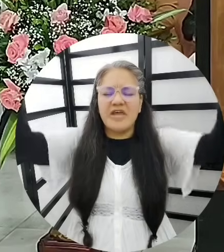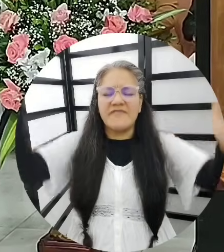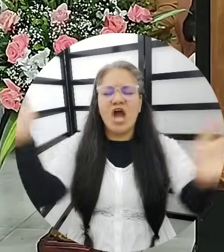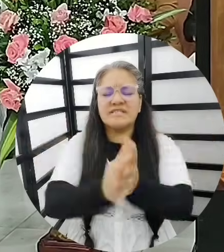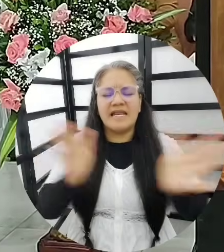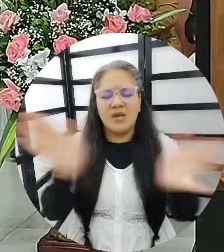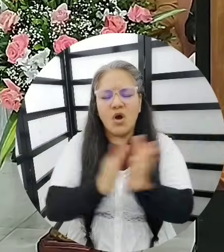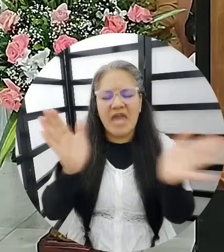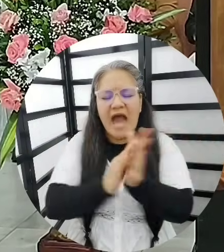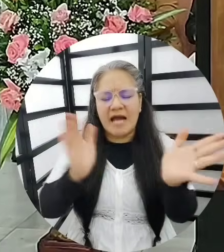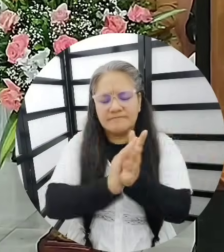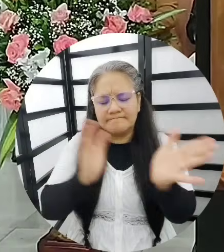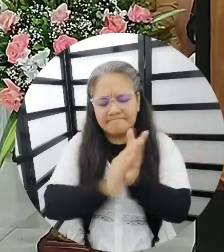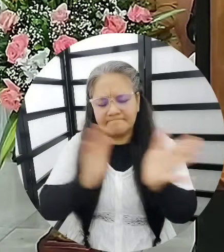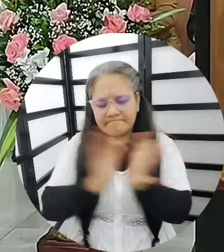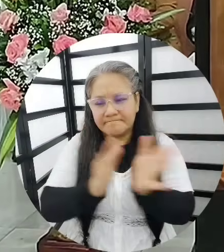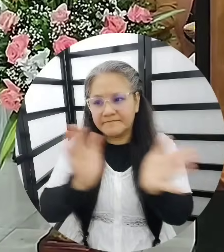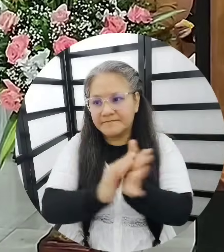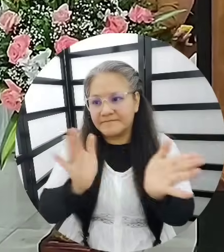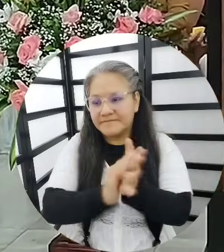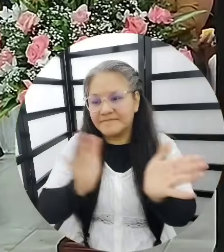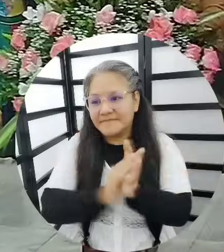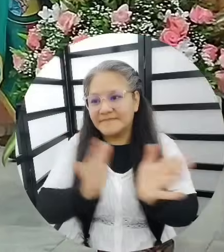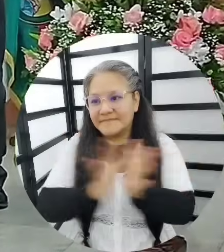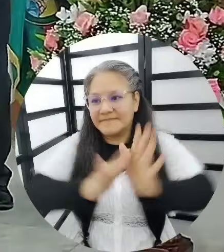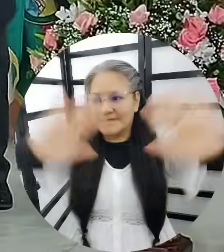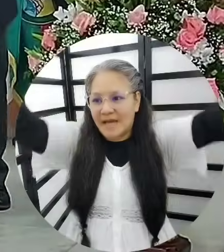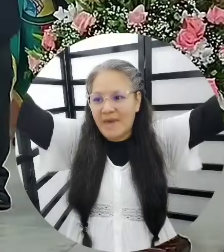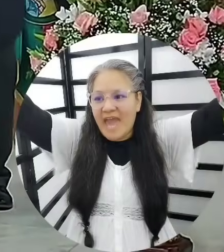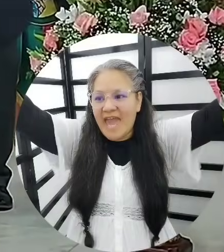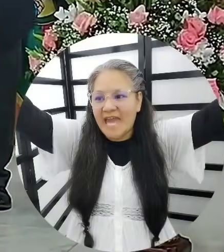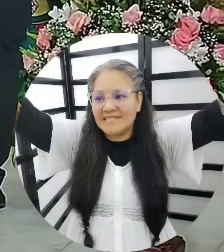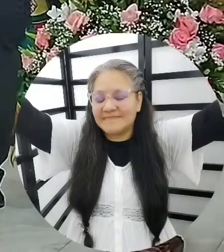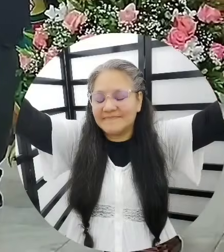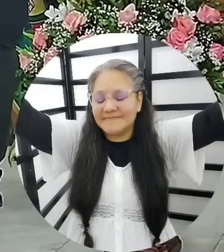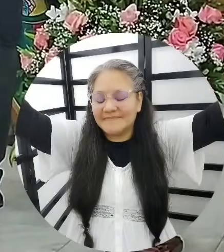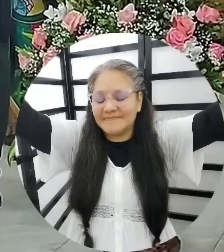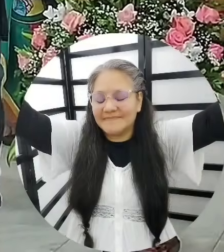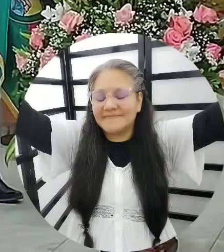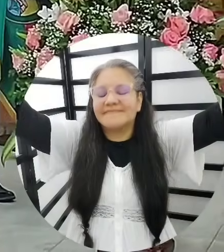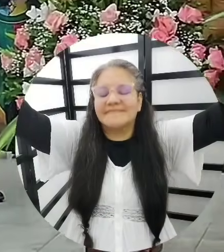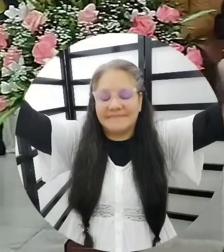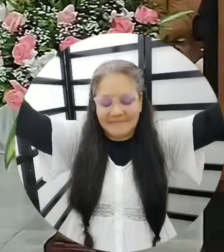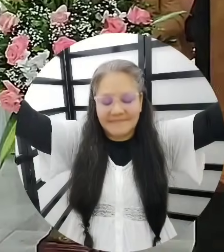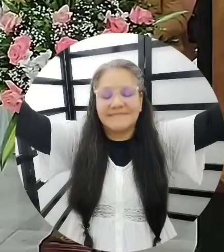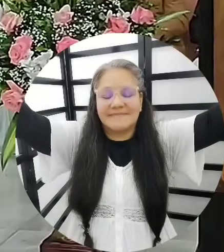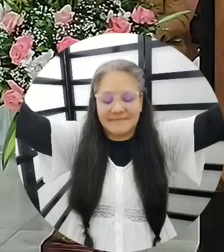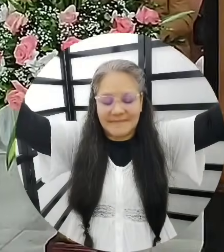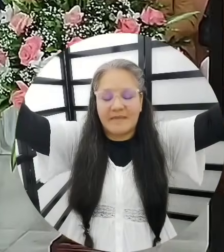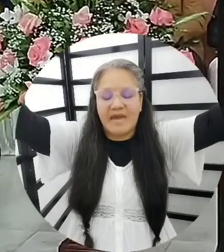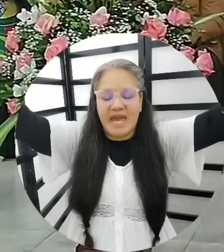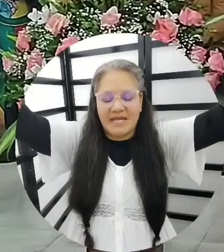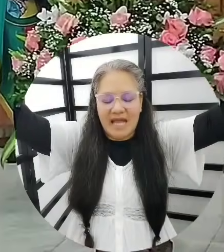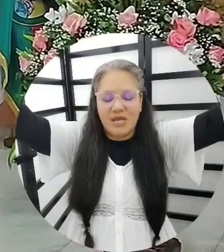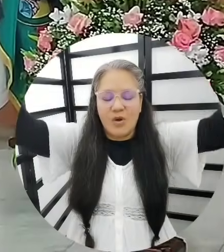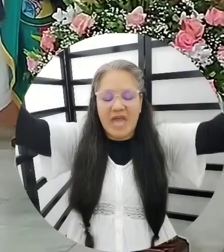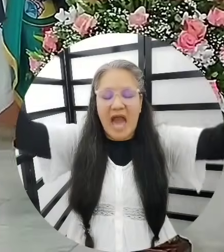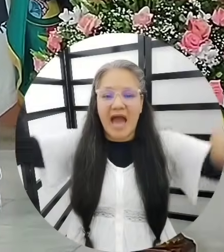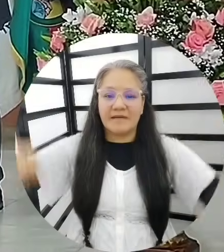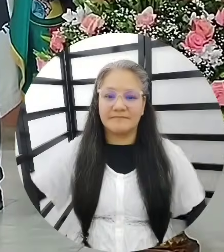Hijo de Dios. Él es la roca. Nosotros estamos fundados sobre la roca. La roca que es Jesús de